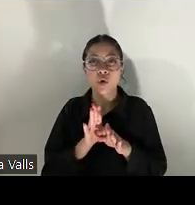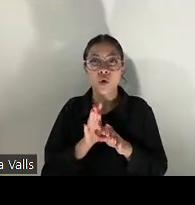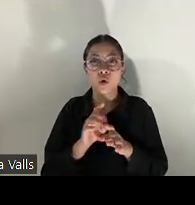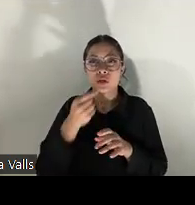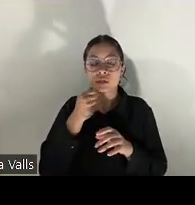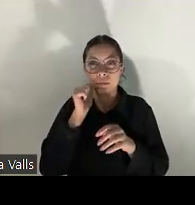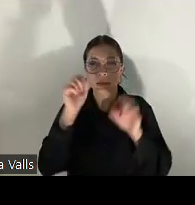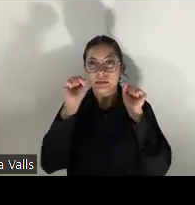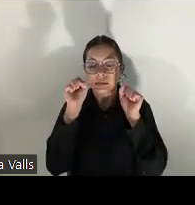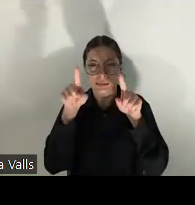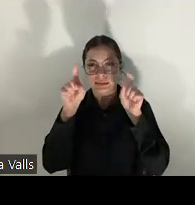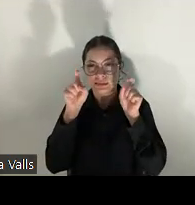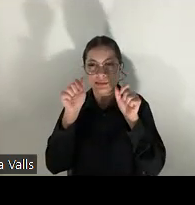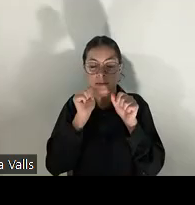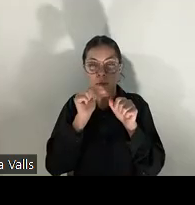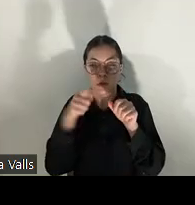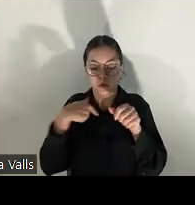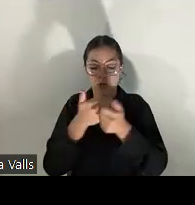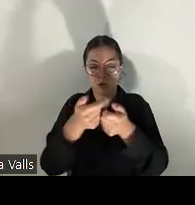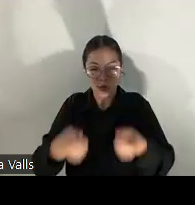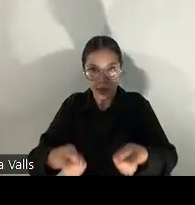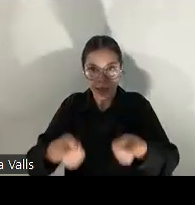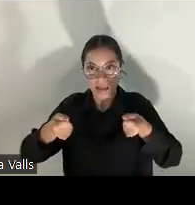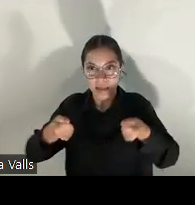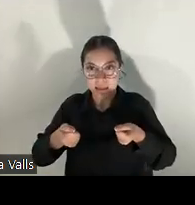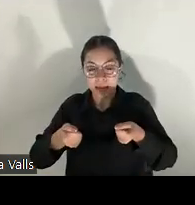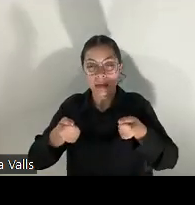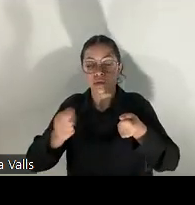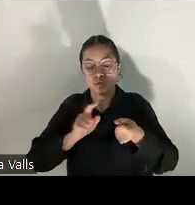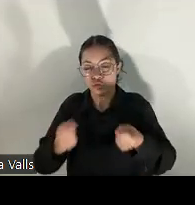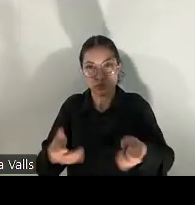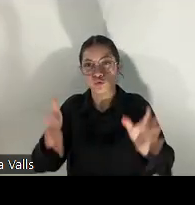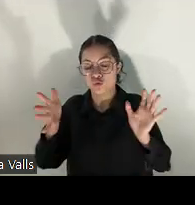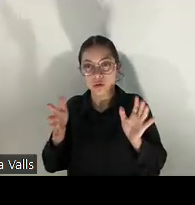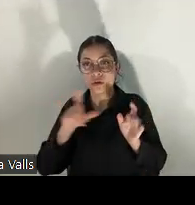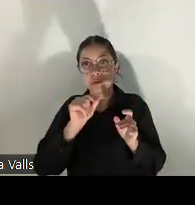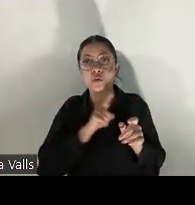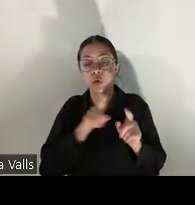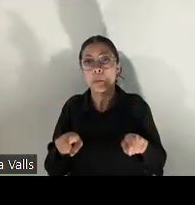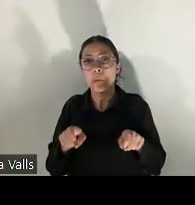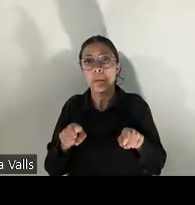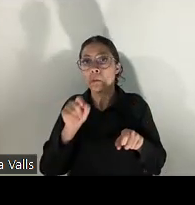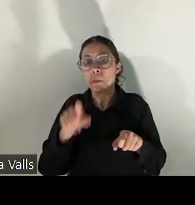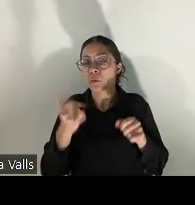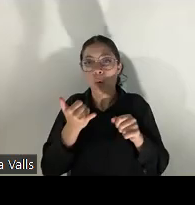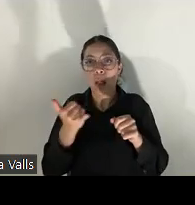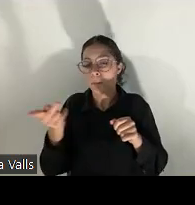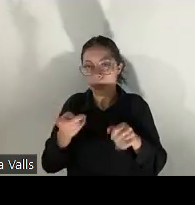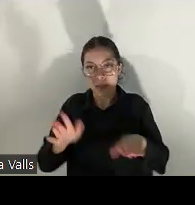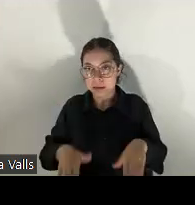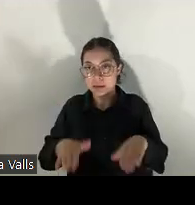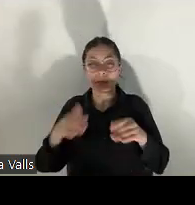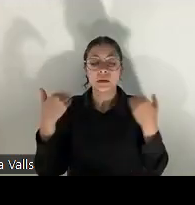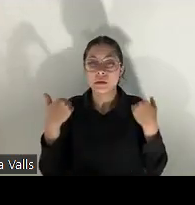está así flexionadito, nosotros extendemos sus brazos y los soltamos. ¿Y qué pasa con sus extremidades? Lo mismo pasa con las piernas. A los